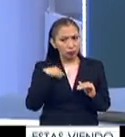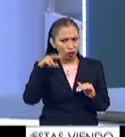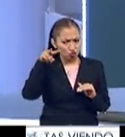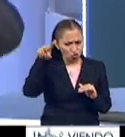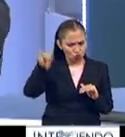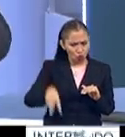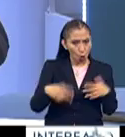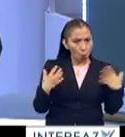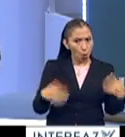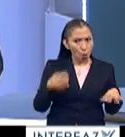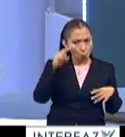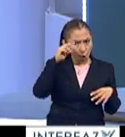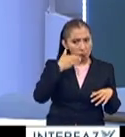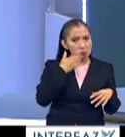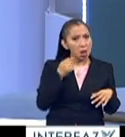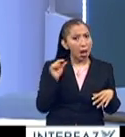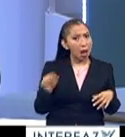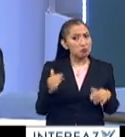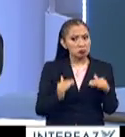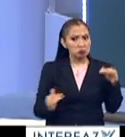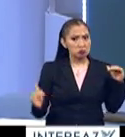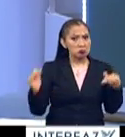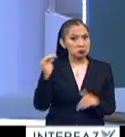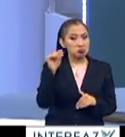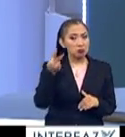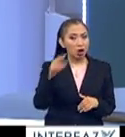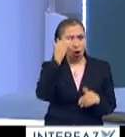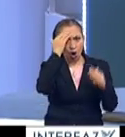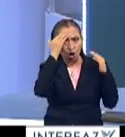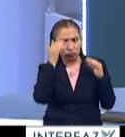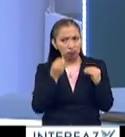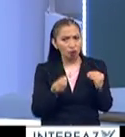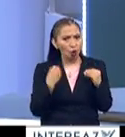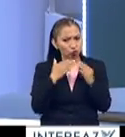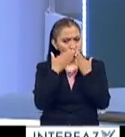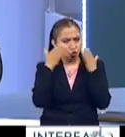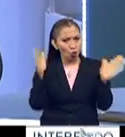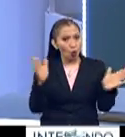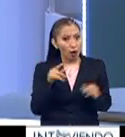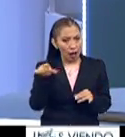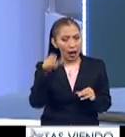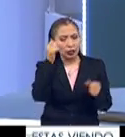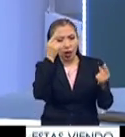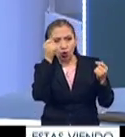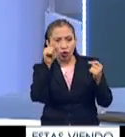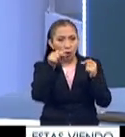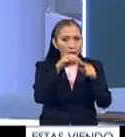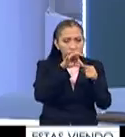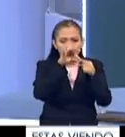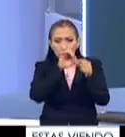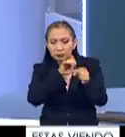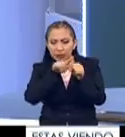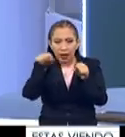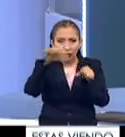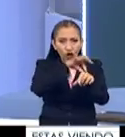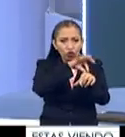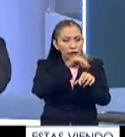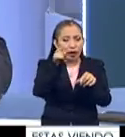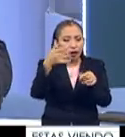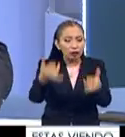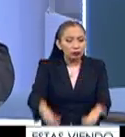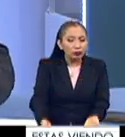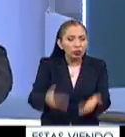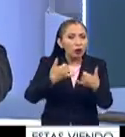tiene una aptitud muy, muy definida, tiene un conocimiento muy amplio, en fin, van destacando también ahí. ¿Qué pasa con